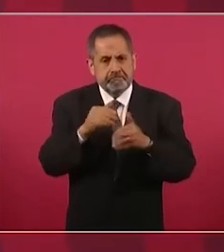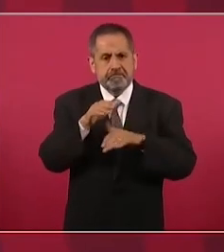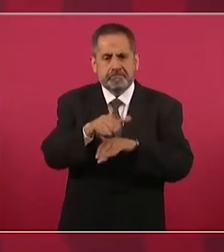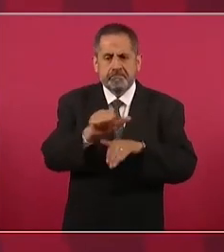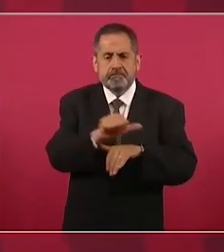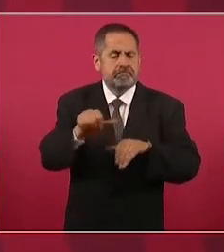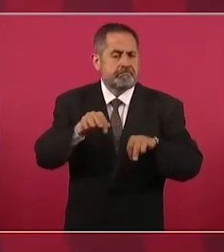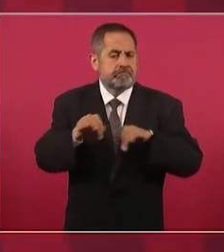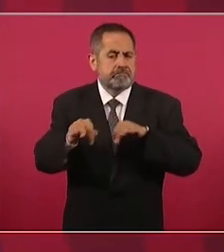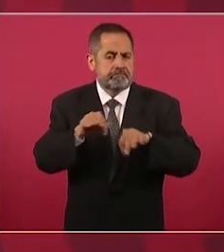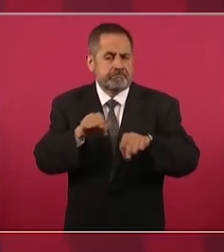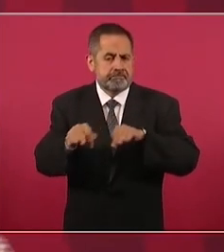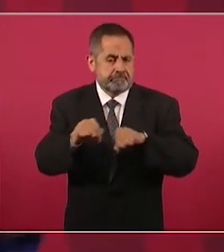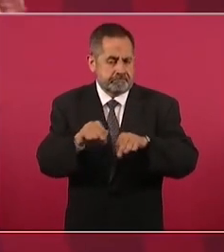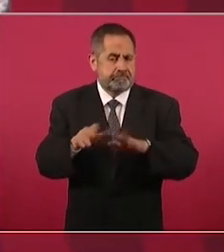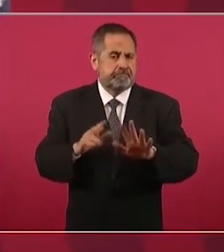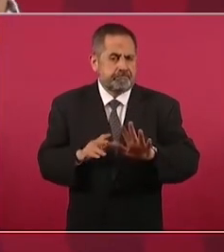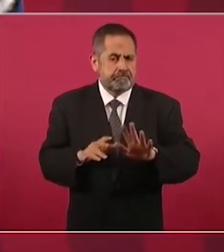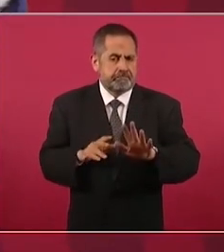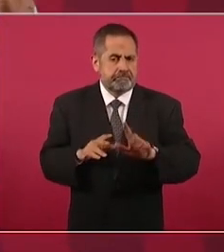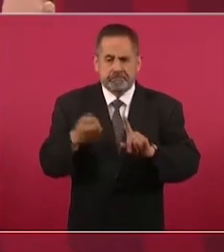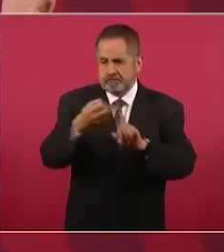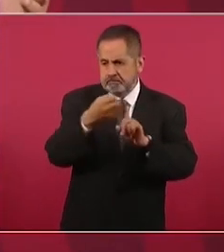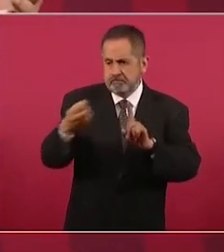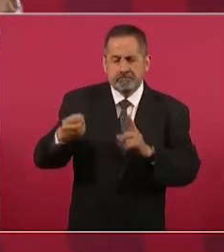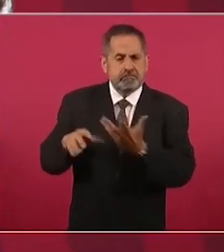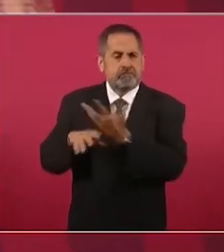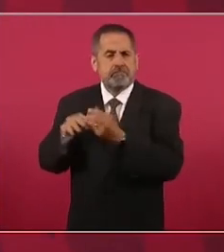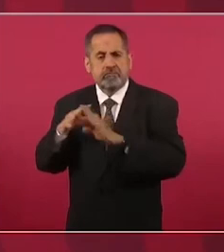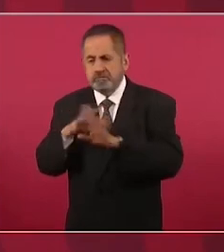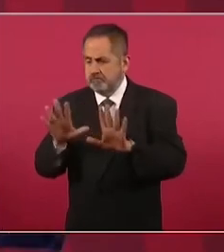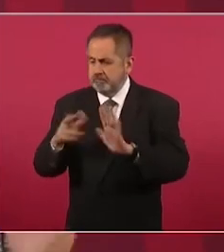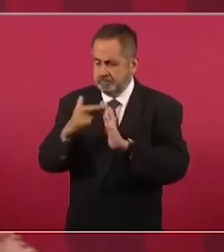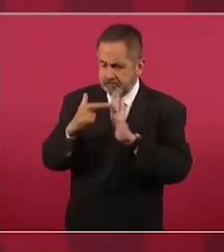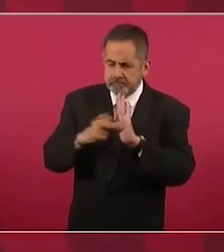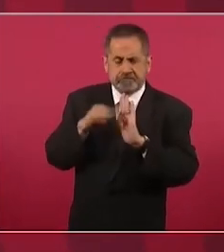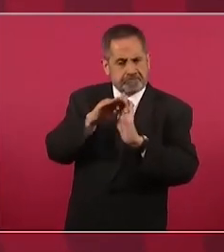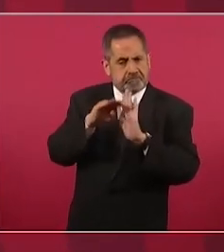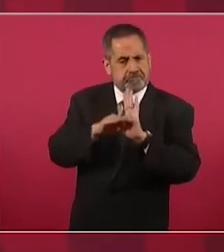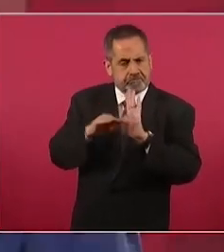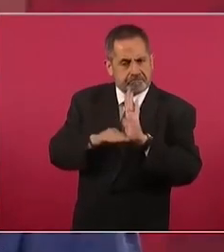laboral y vamos a ordenar el flujo migratorio